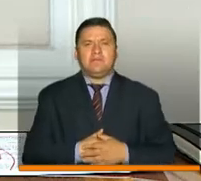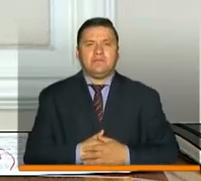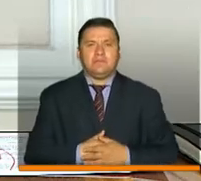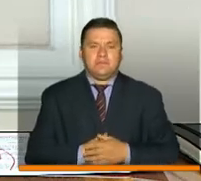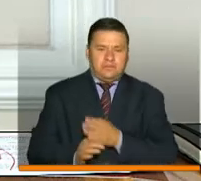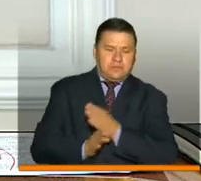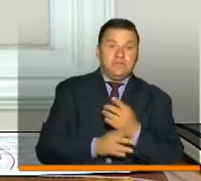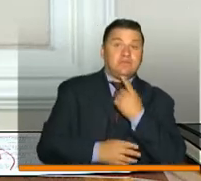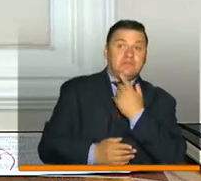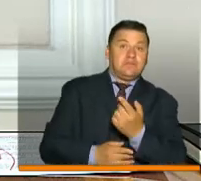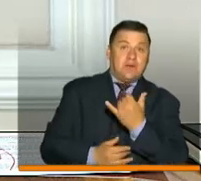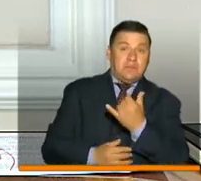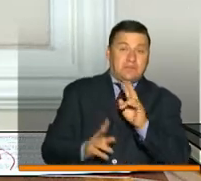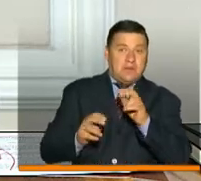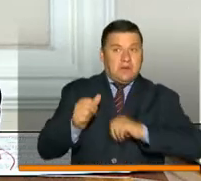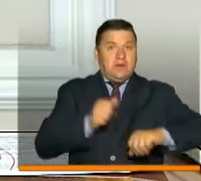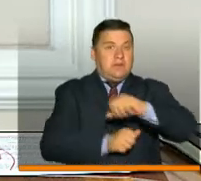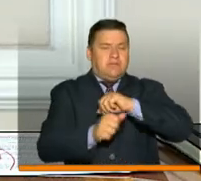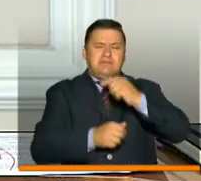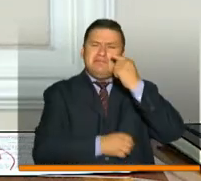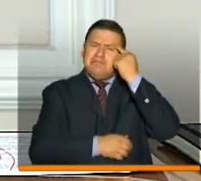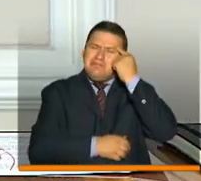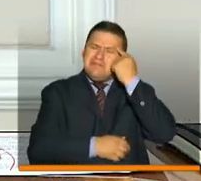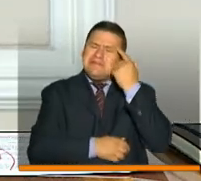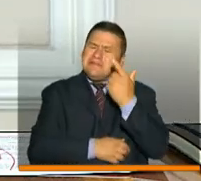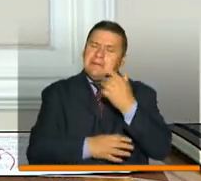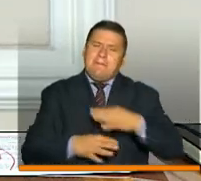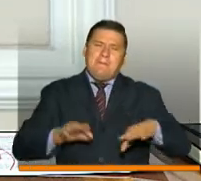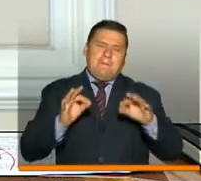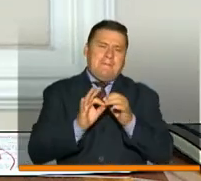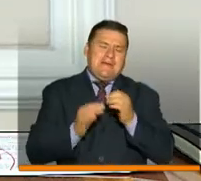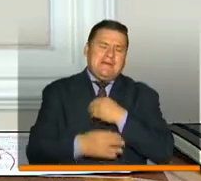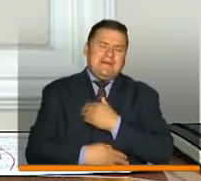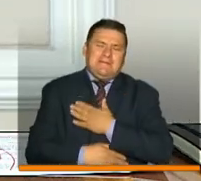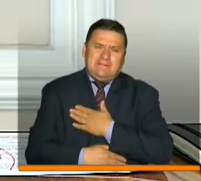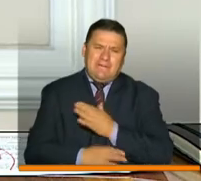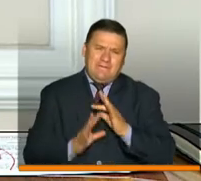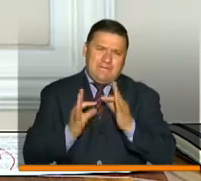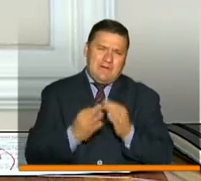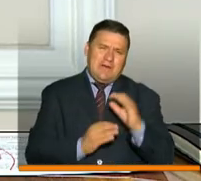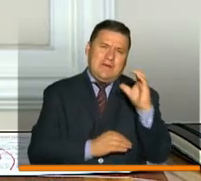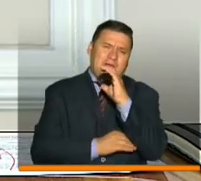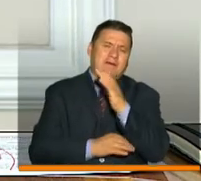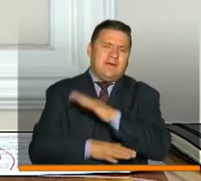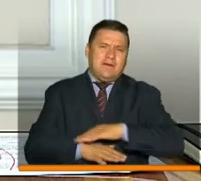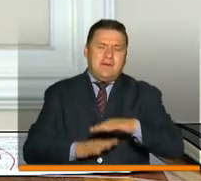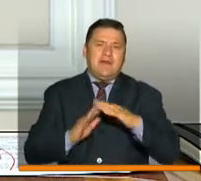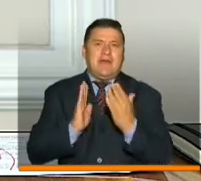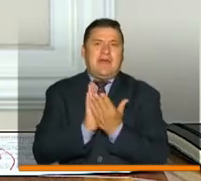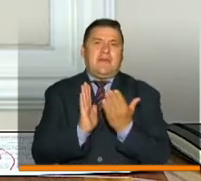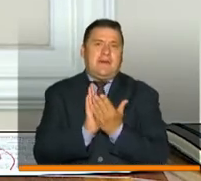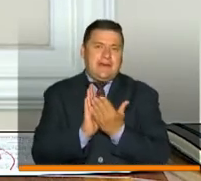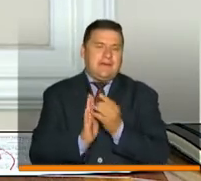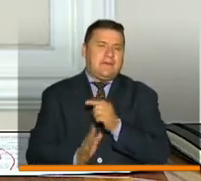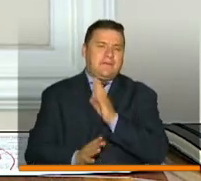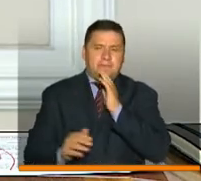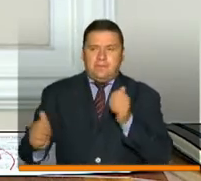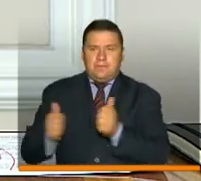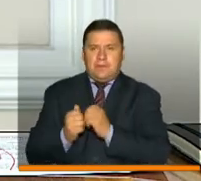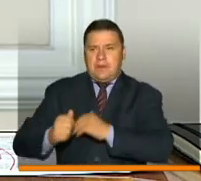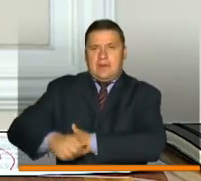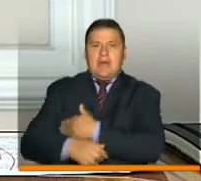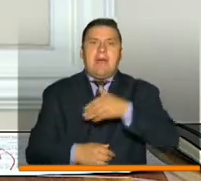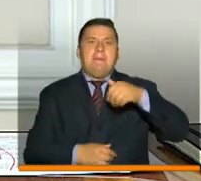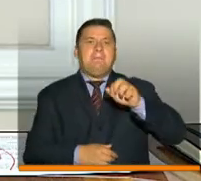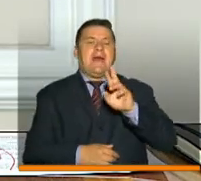Y hoy también hablando de reactivación, pero sobre todo pensando en uno de los sectores más queridos por las familias colombianas, que es el sector de la educación, está con nosotros la ministra